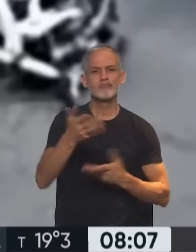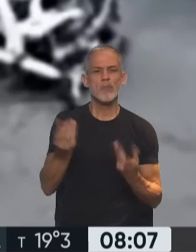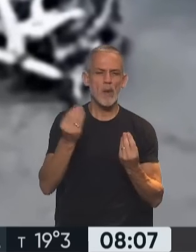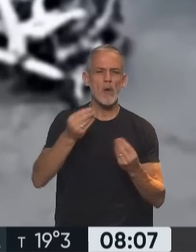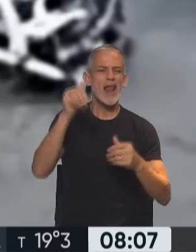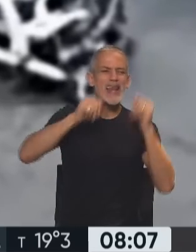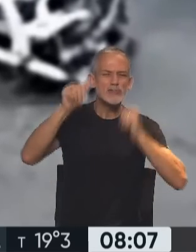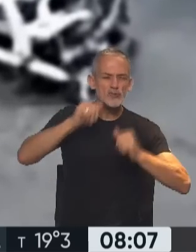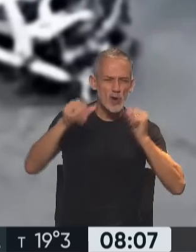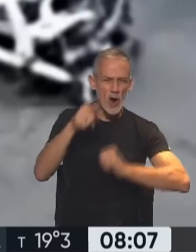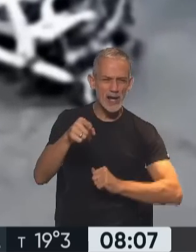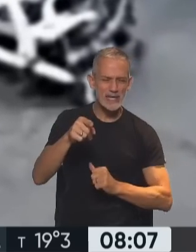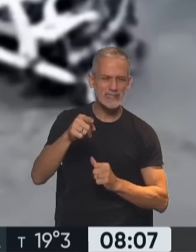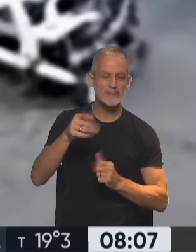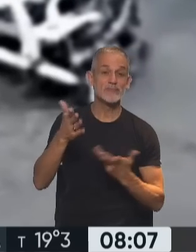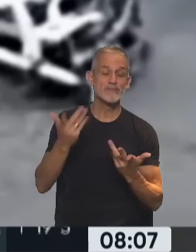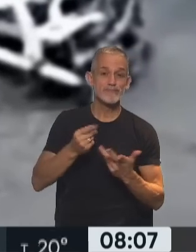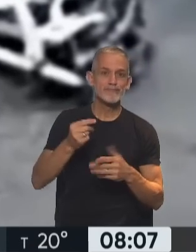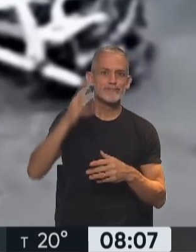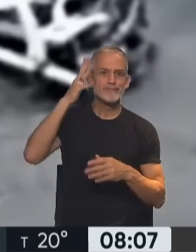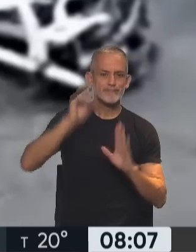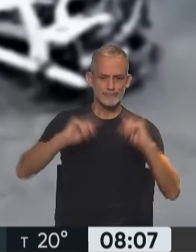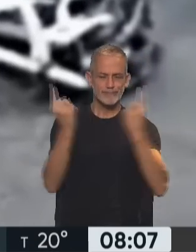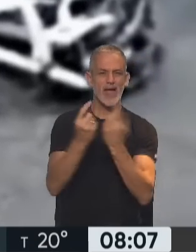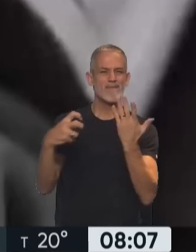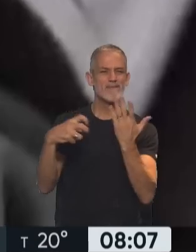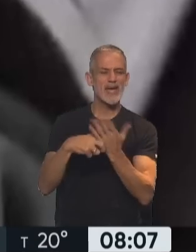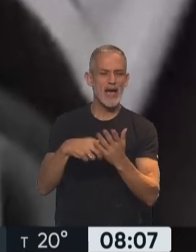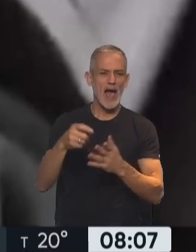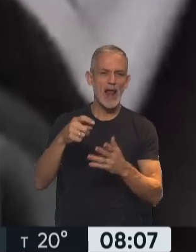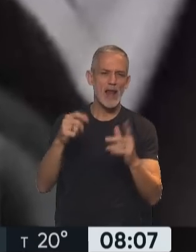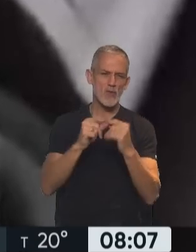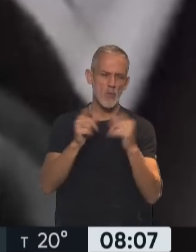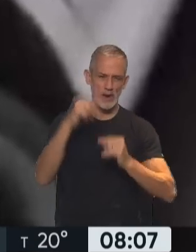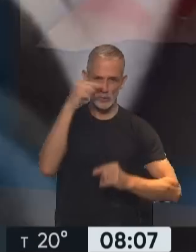lesiones culposas el caso está a cargo de la unidad fiscal número 7